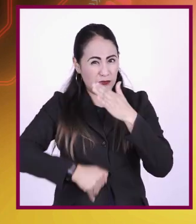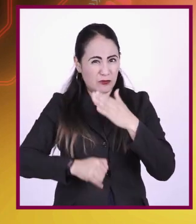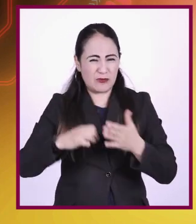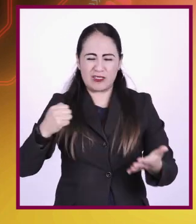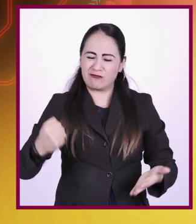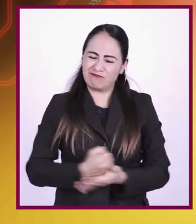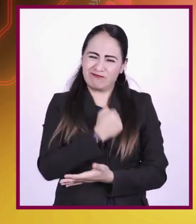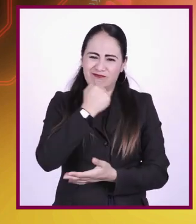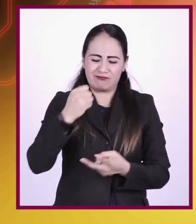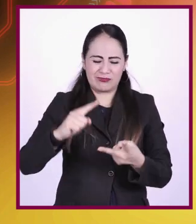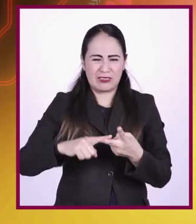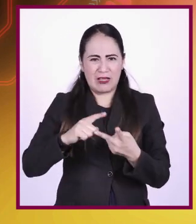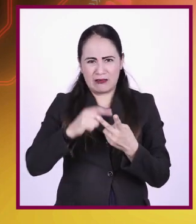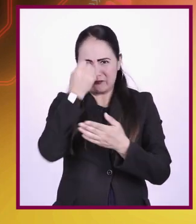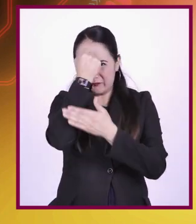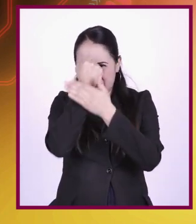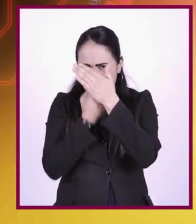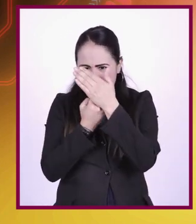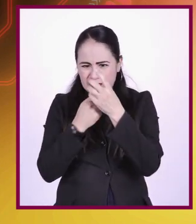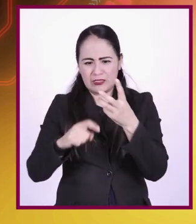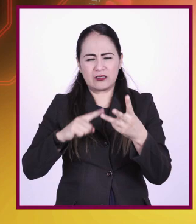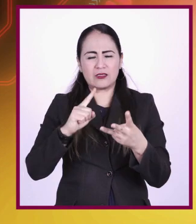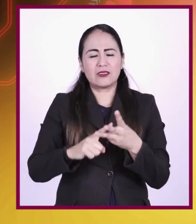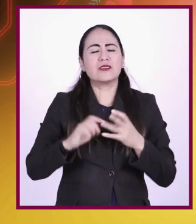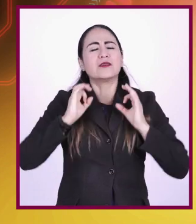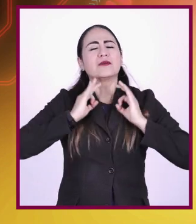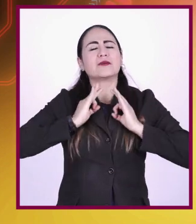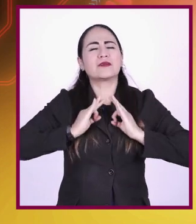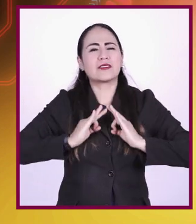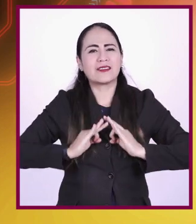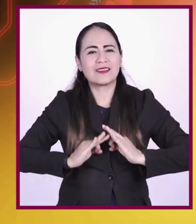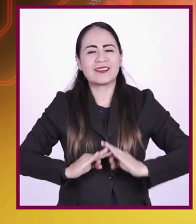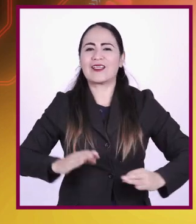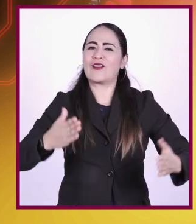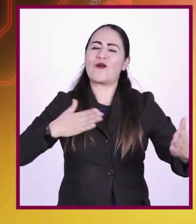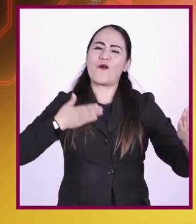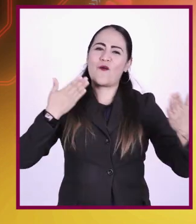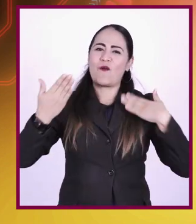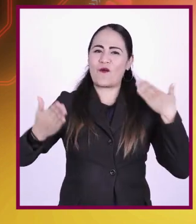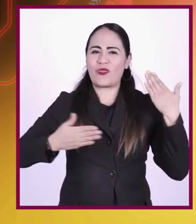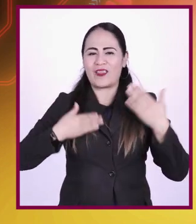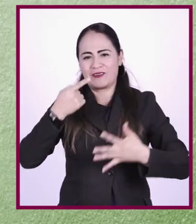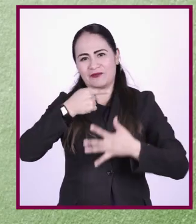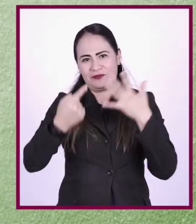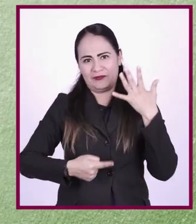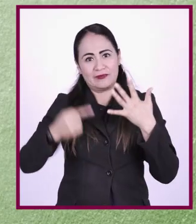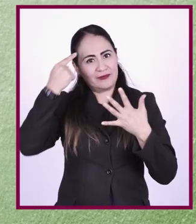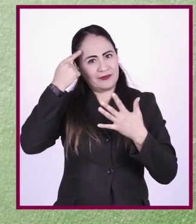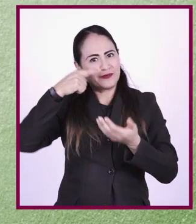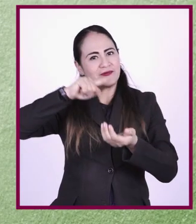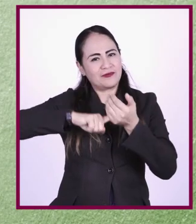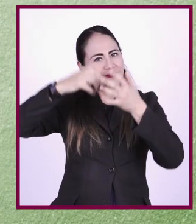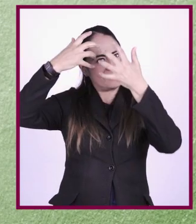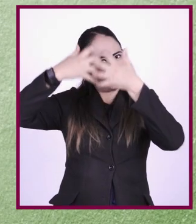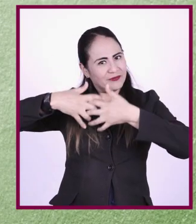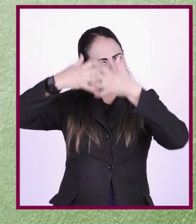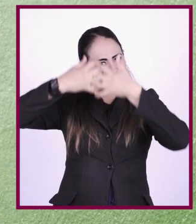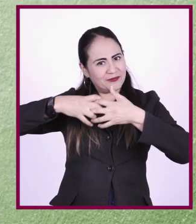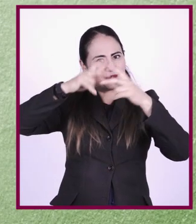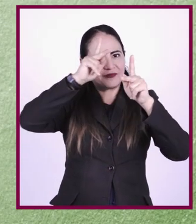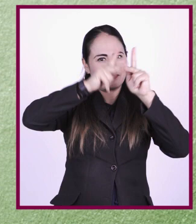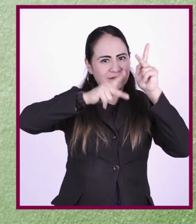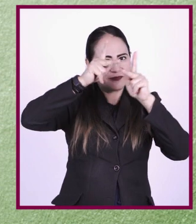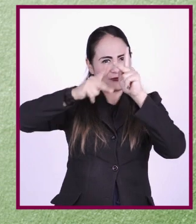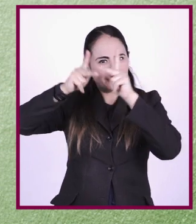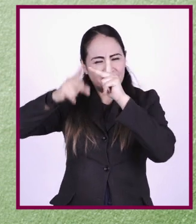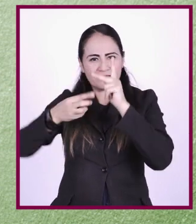como la frustración, la vergüenza, la serenidad, la dicha, entre otras. El cerebro humano está dividido